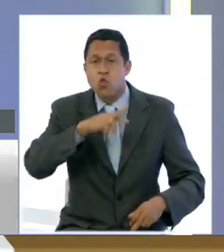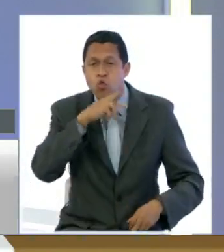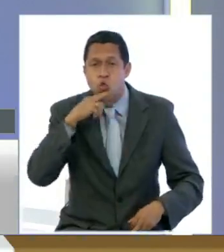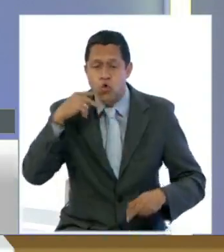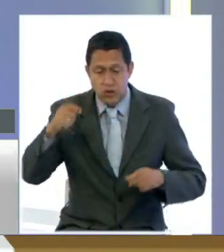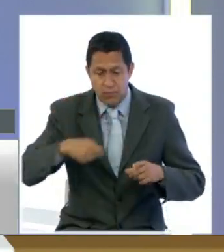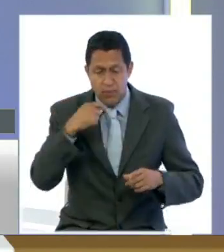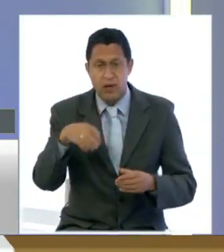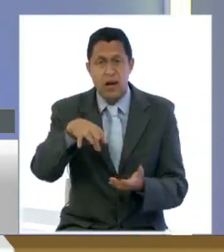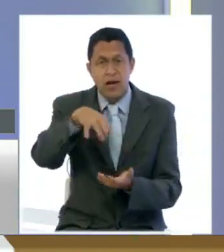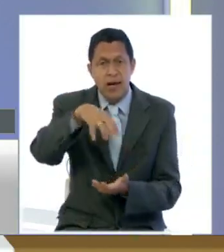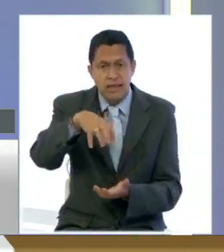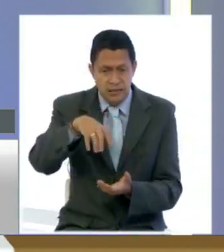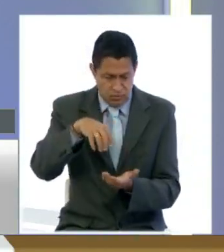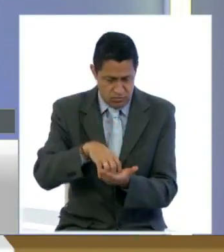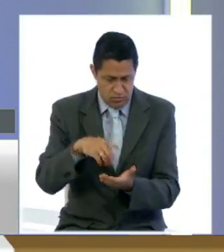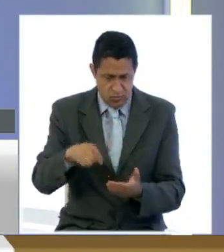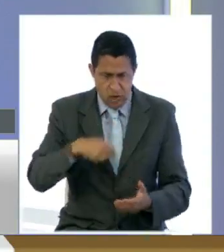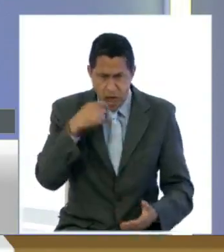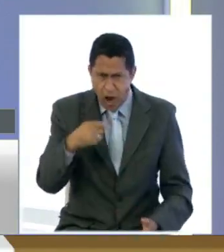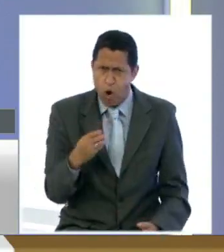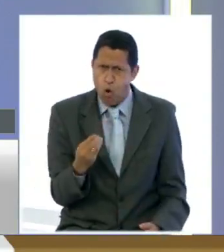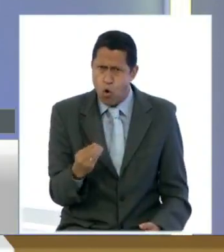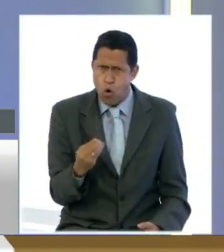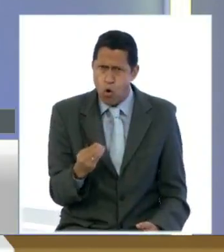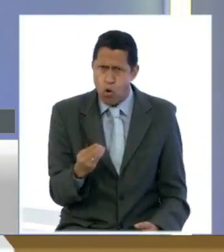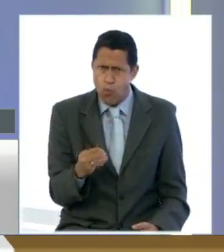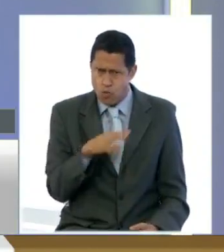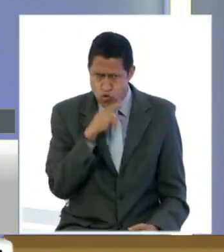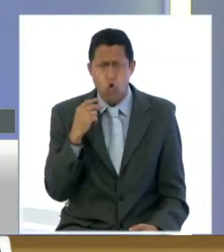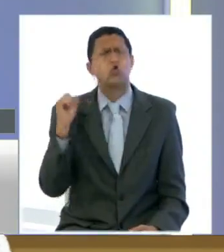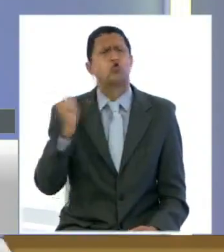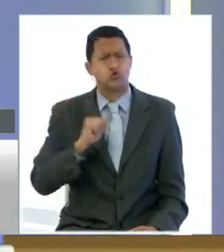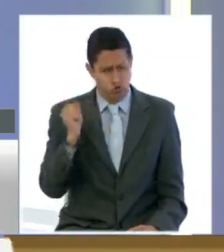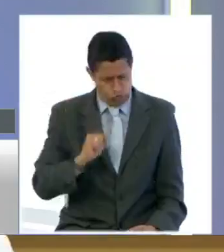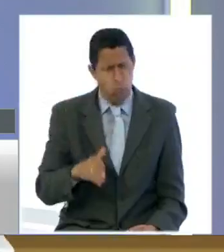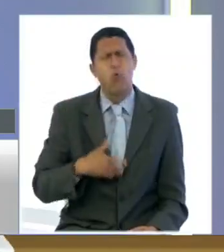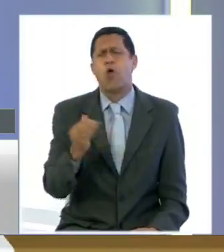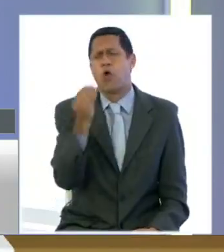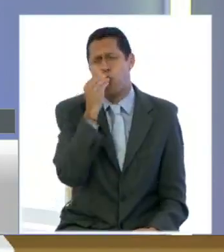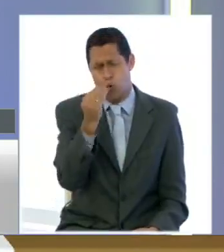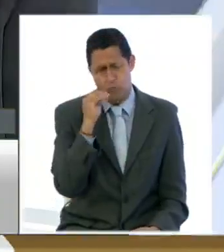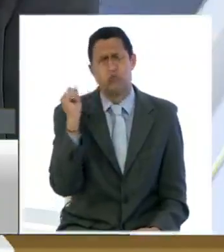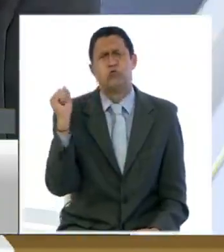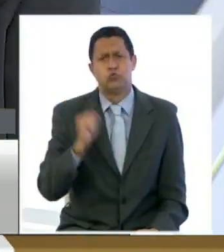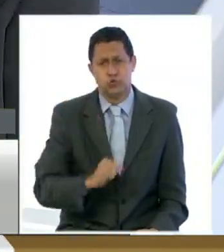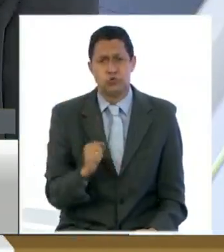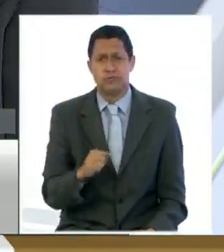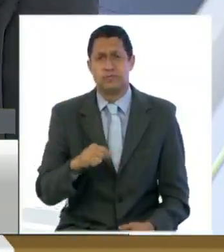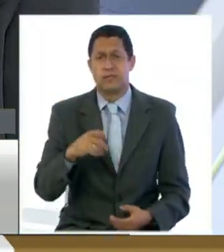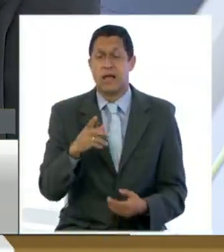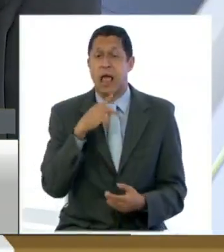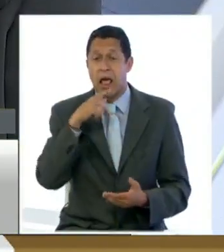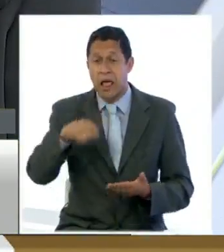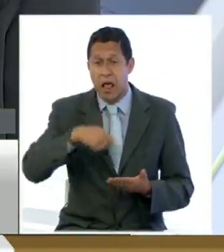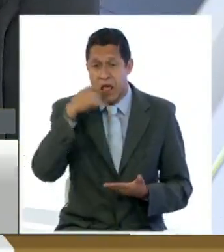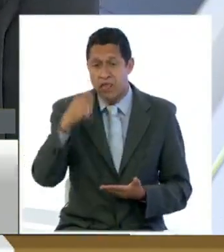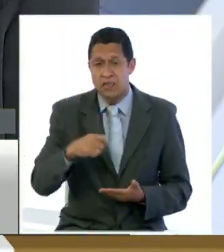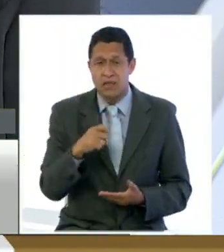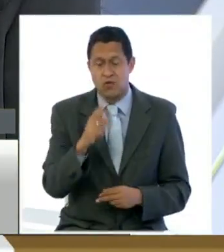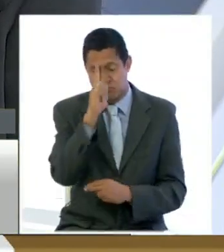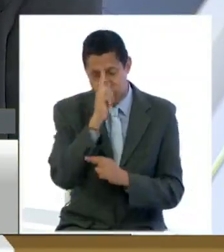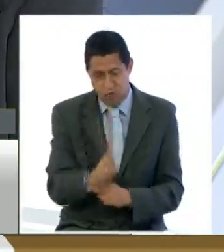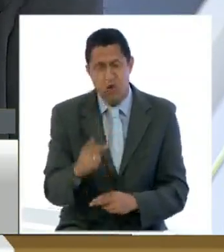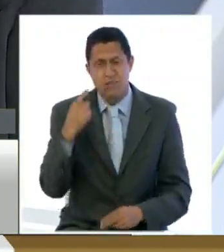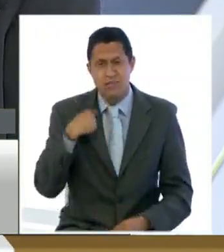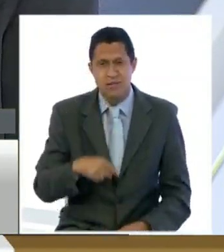un quesillo. Uh-huh. Un quesillo dirá, ajá, ¿pero puedo comer dulces? Sí, se pueden comer dulces. Sí, el quesillo, tenemos el honor de tener el